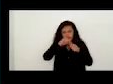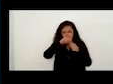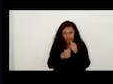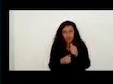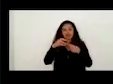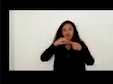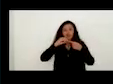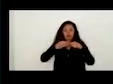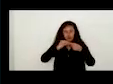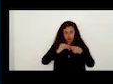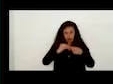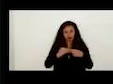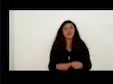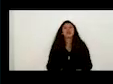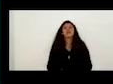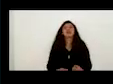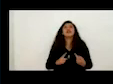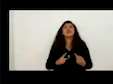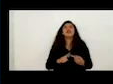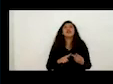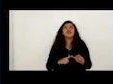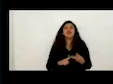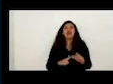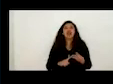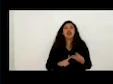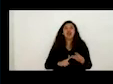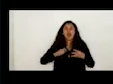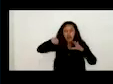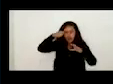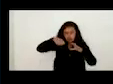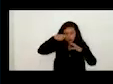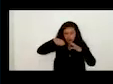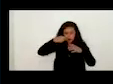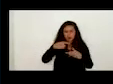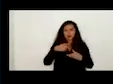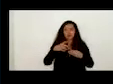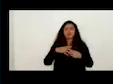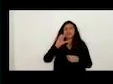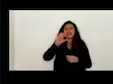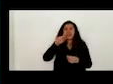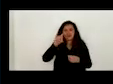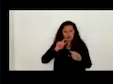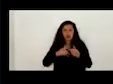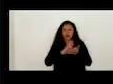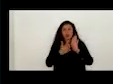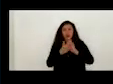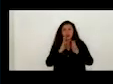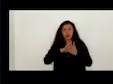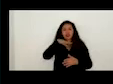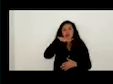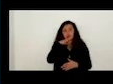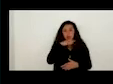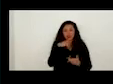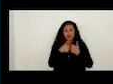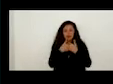eh, la sopa de pasta, las papas, el camote, la tortilla de maíz, el pan,